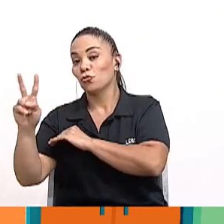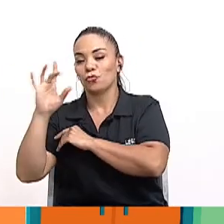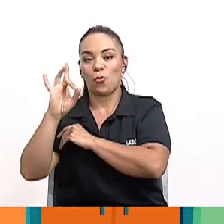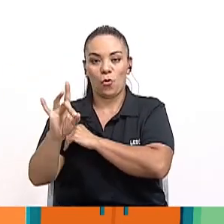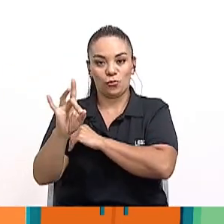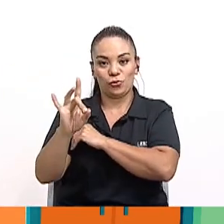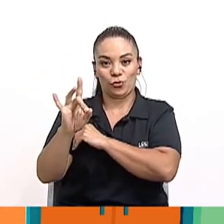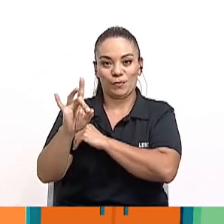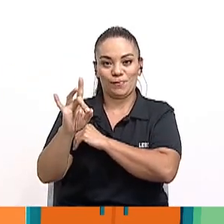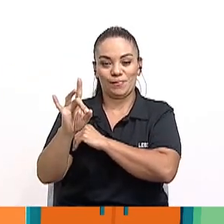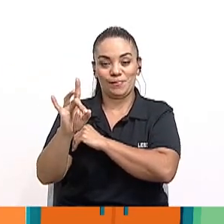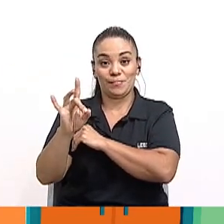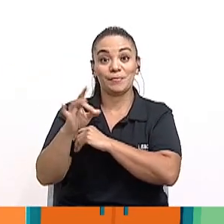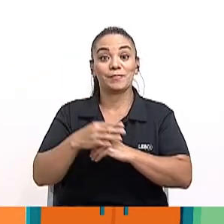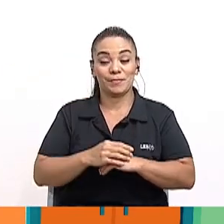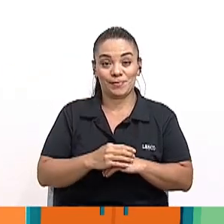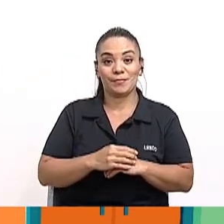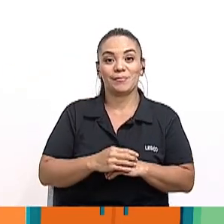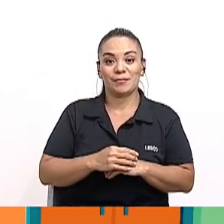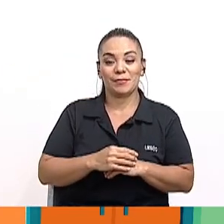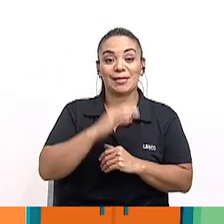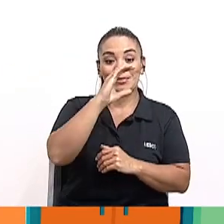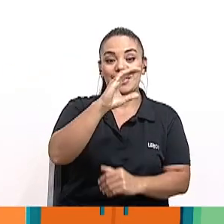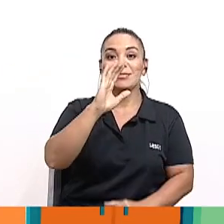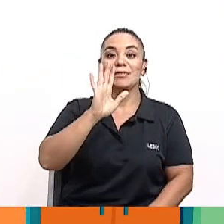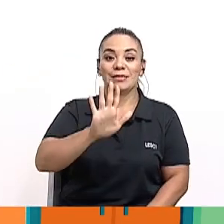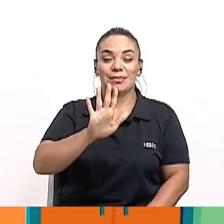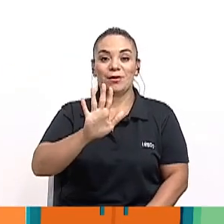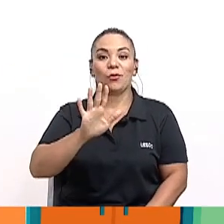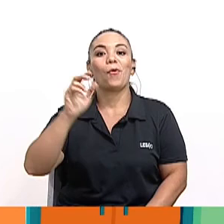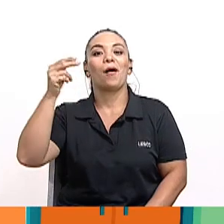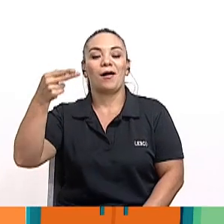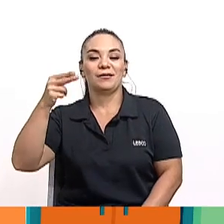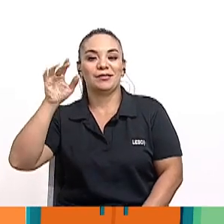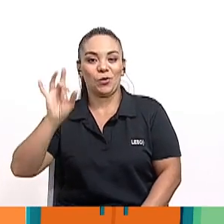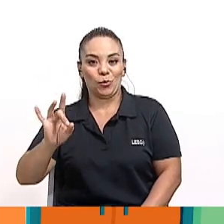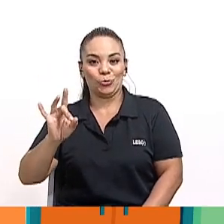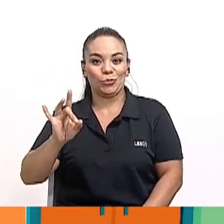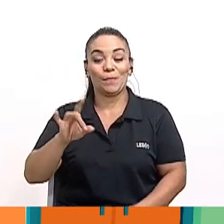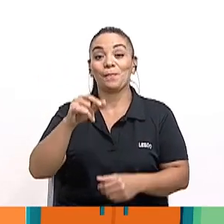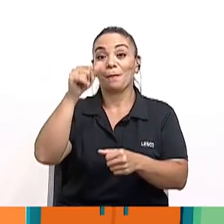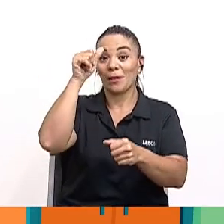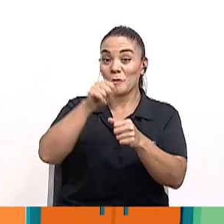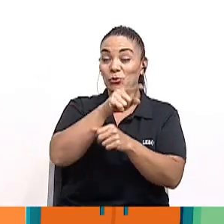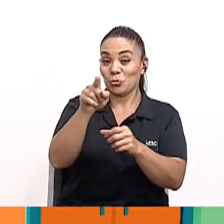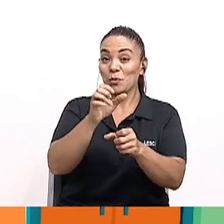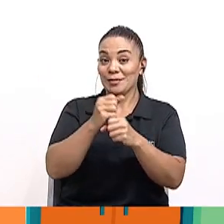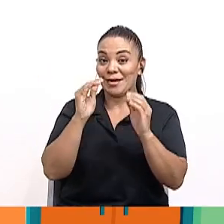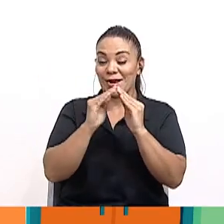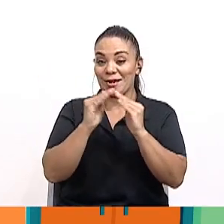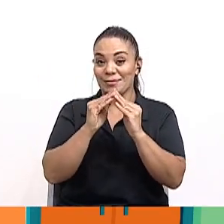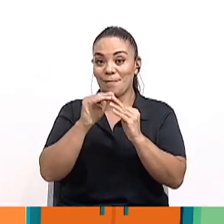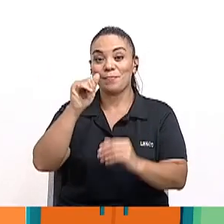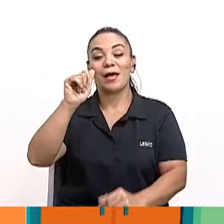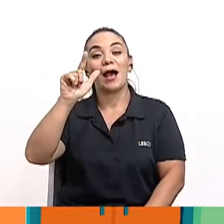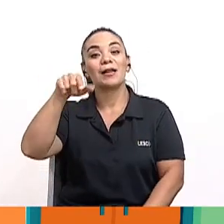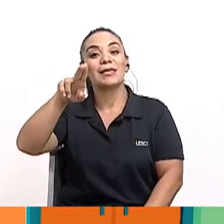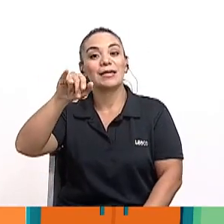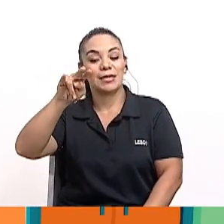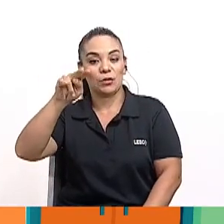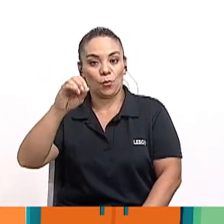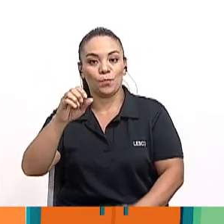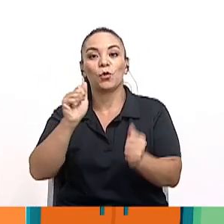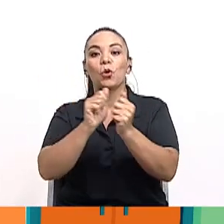8. Esa molécula los invito a que ustedes la puedan hacer ahí en casa, ¿sí? Recuérdense, alquino, yo les estoy diciendo con 5